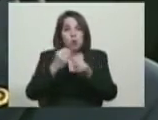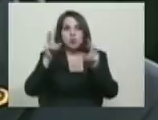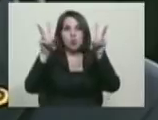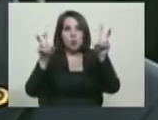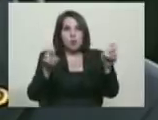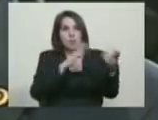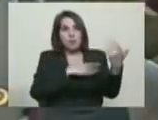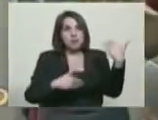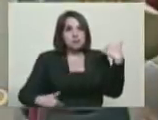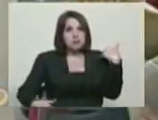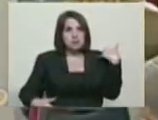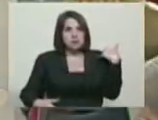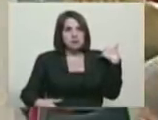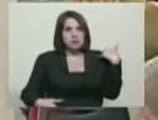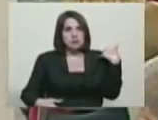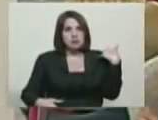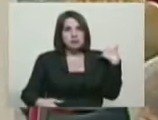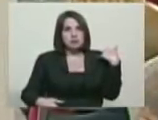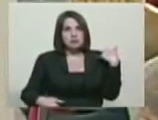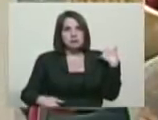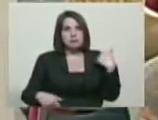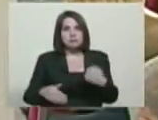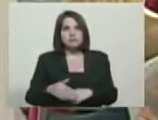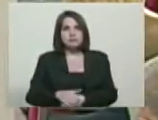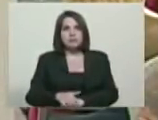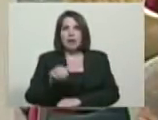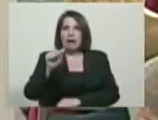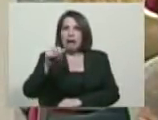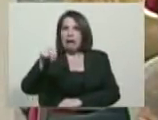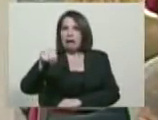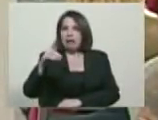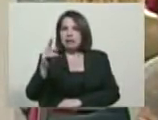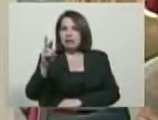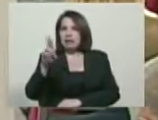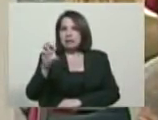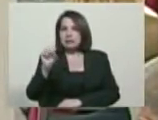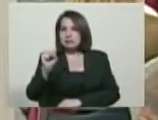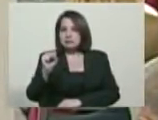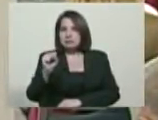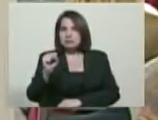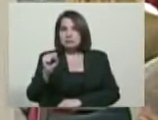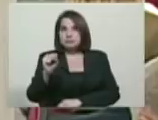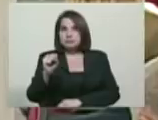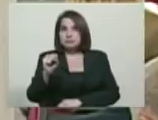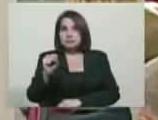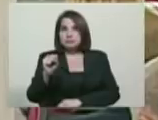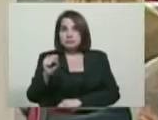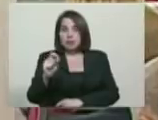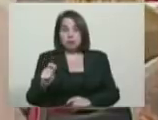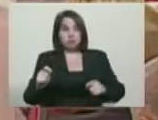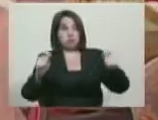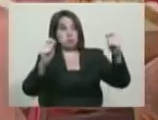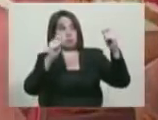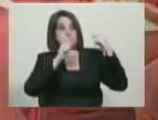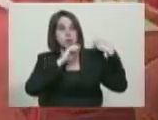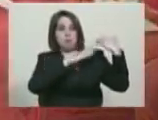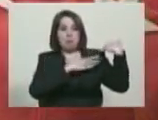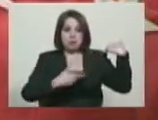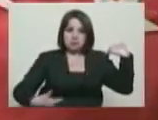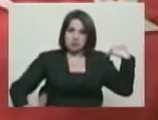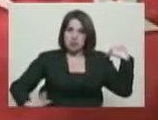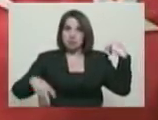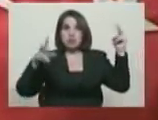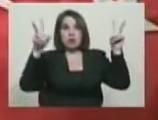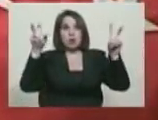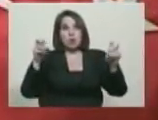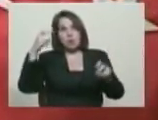presidente Andrés Manuel López Obrador, extraordinaria toma de posición, extraordinario discurso.